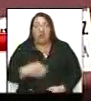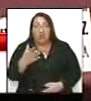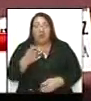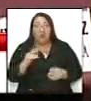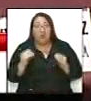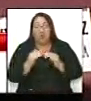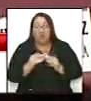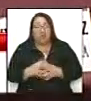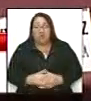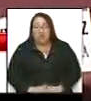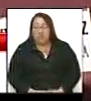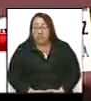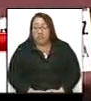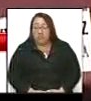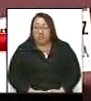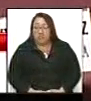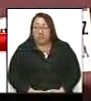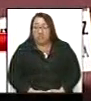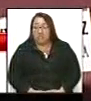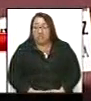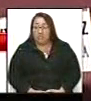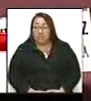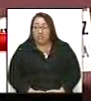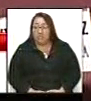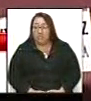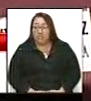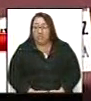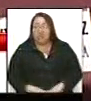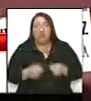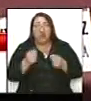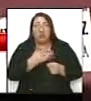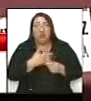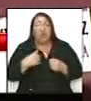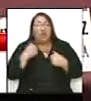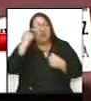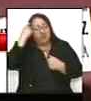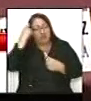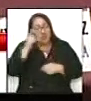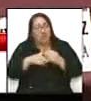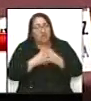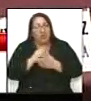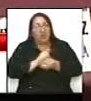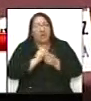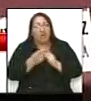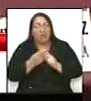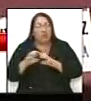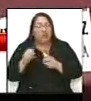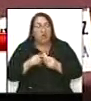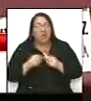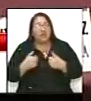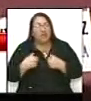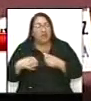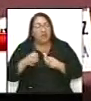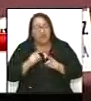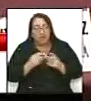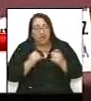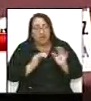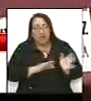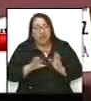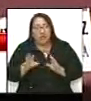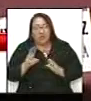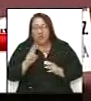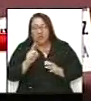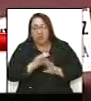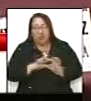exactamente los mismos, ¿no? Y insisto, presidente, en que tenemos que pensar que la reforma se tiene que hacer independientemente del